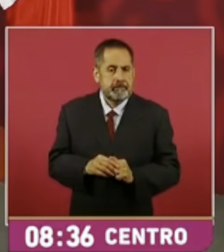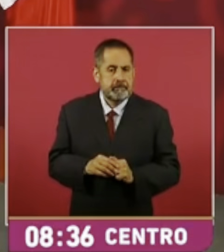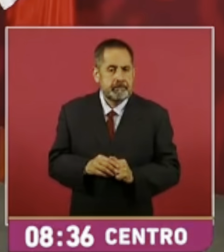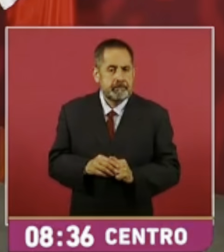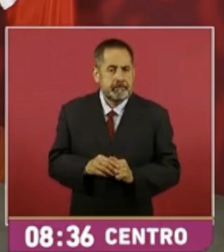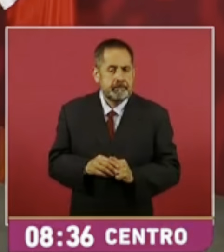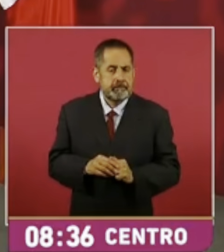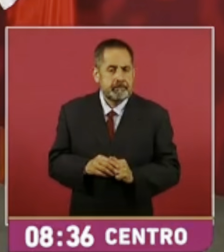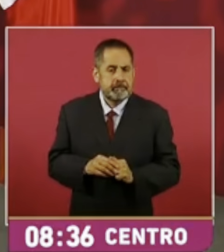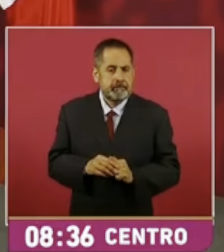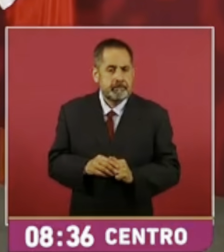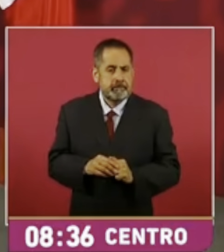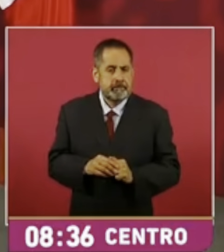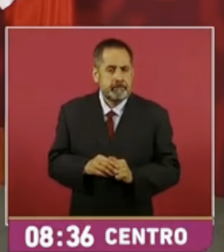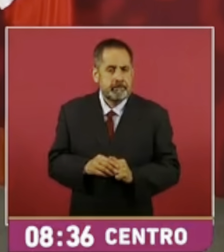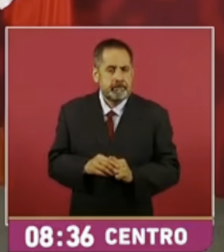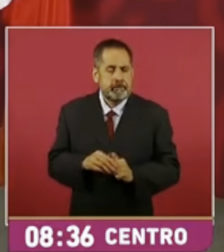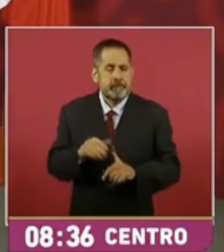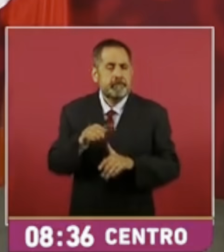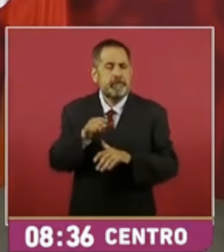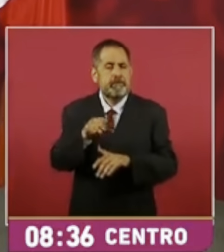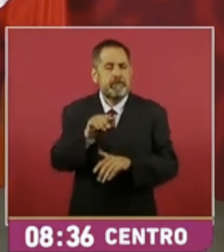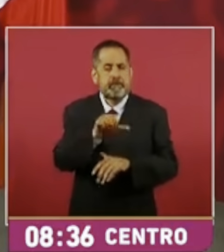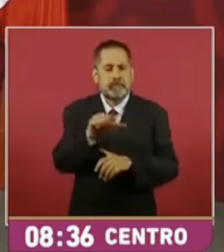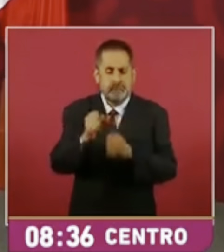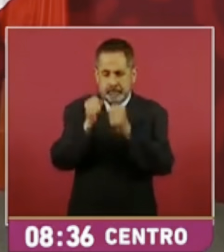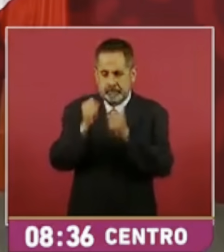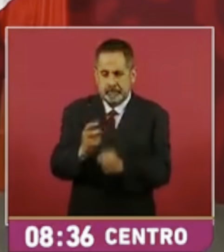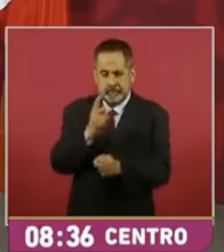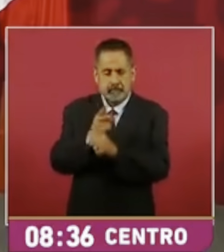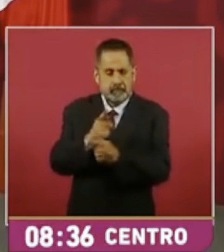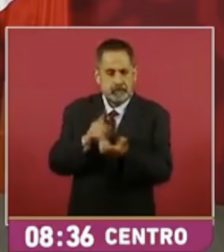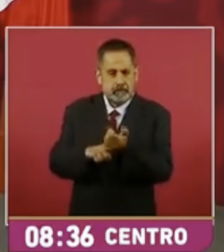Secretaría de la Defensa Seguridad Nacional. Que tiene que ver